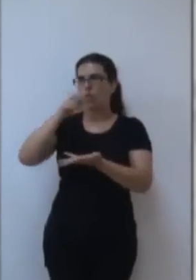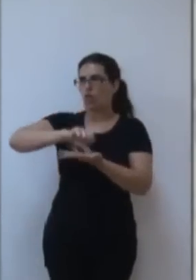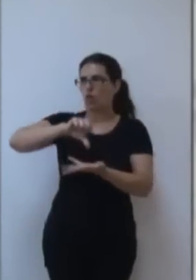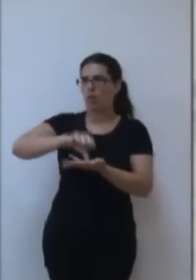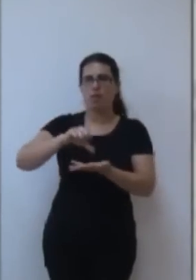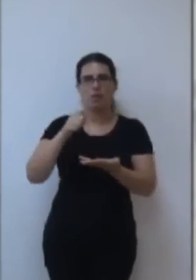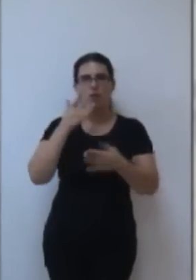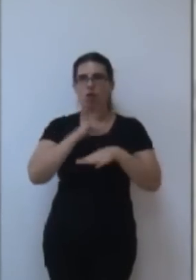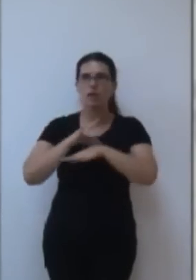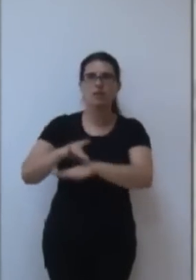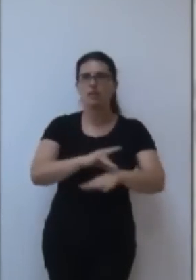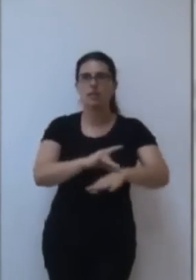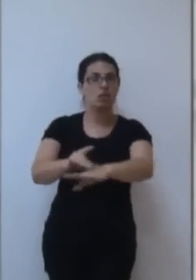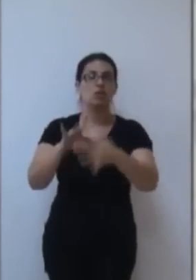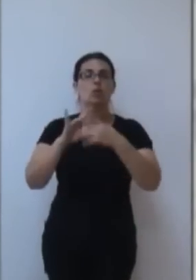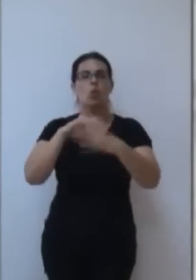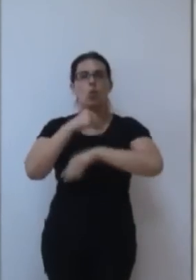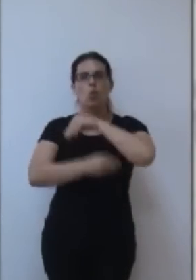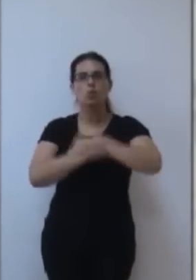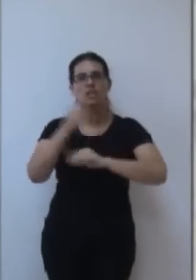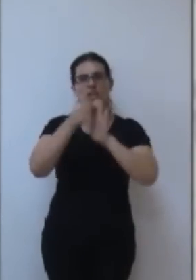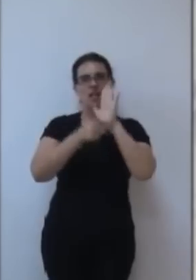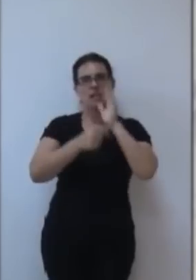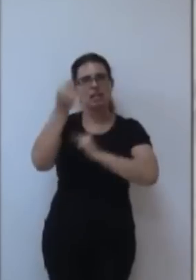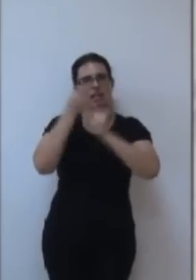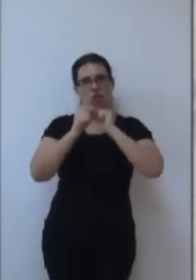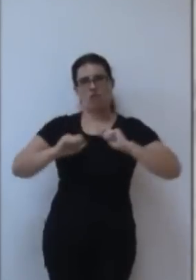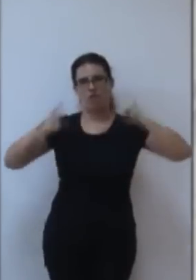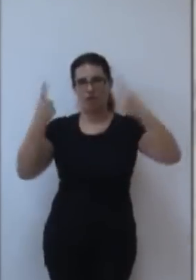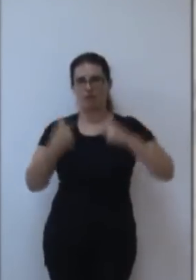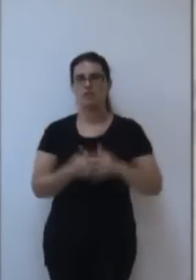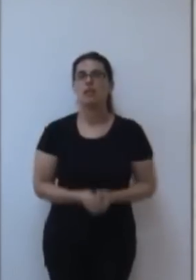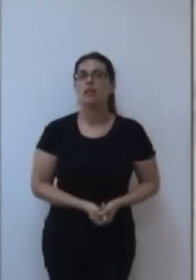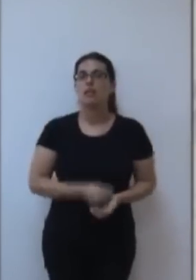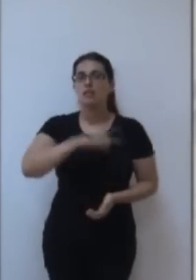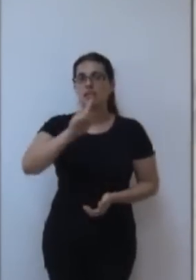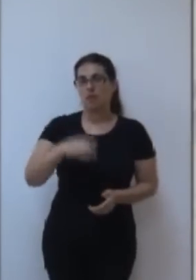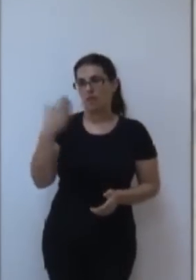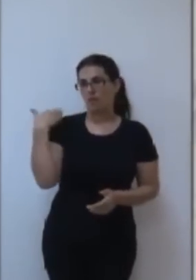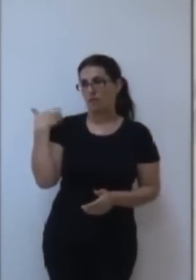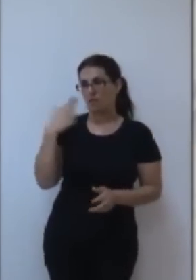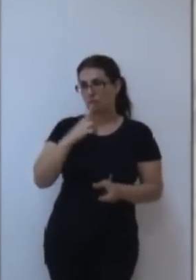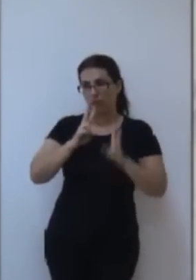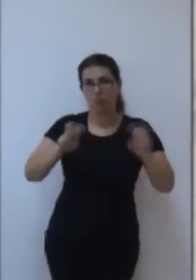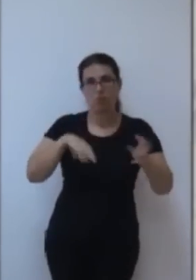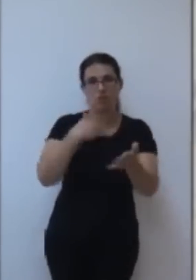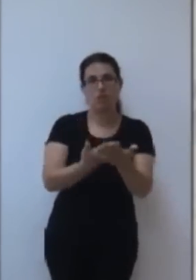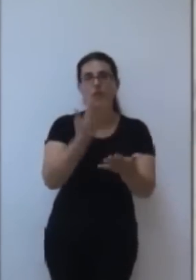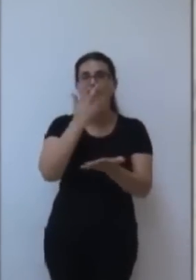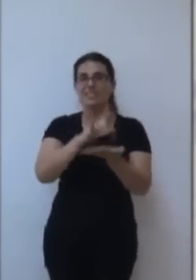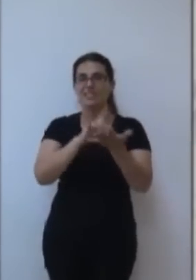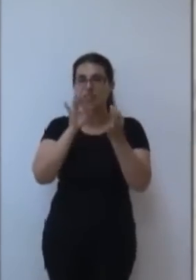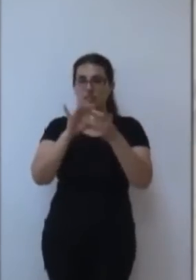seguir criterios de wayfinding también. Y bueno, lo que habíamos comentado desde un principio, que cuando se estén diseñando sistemas